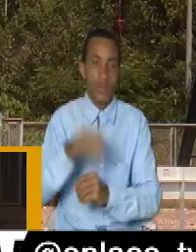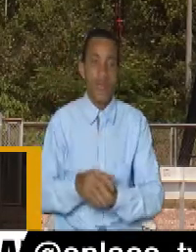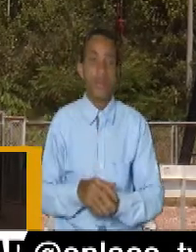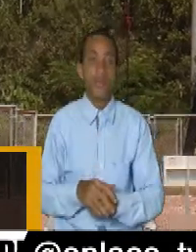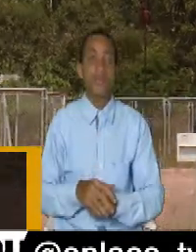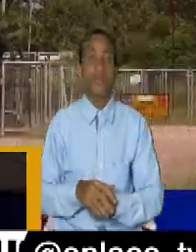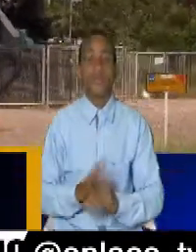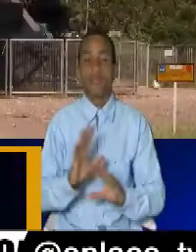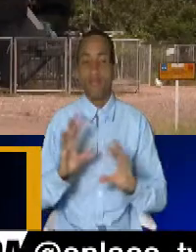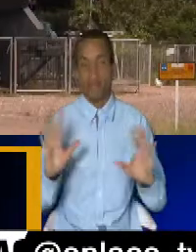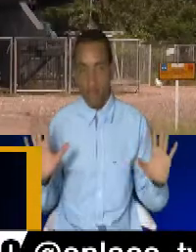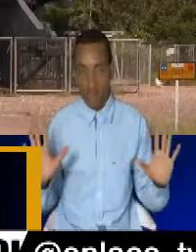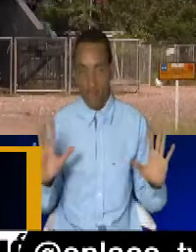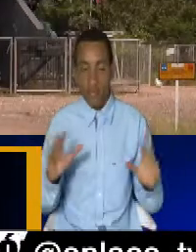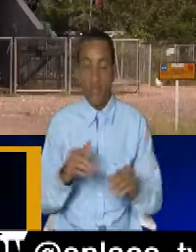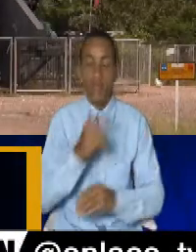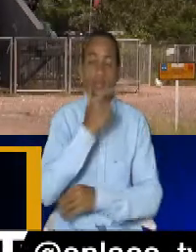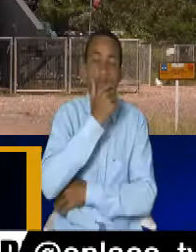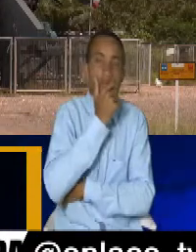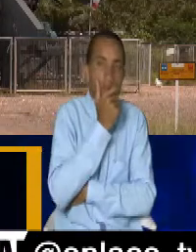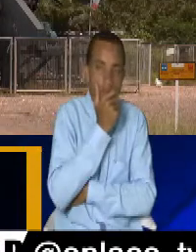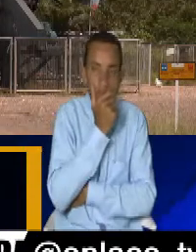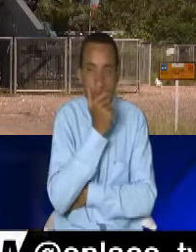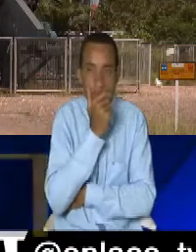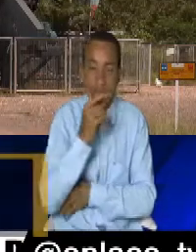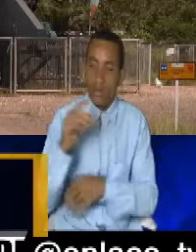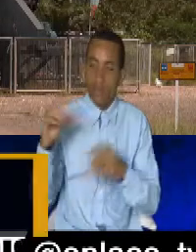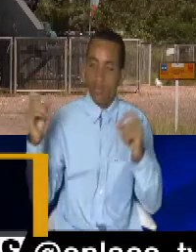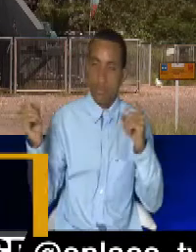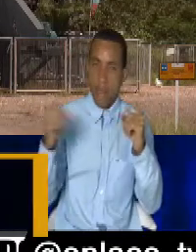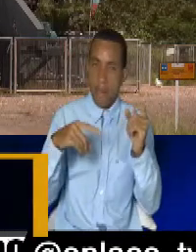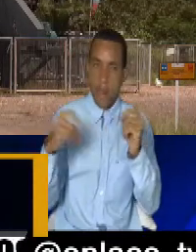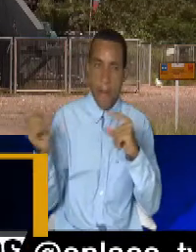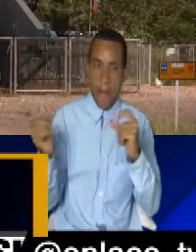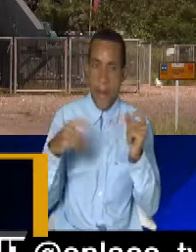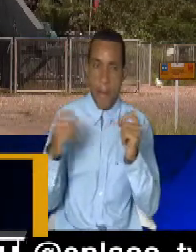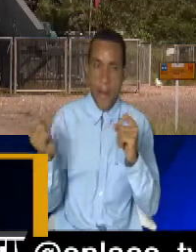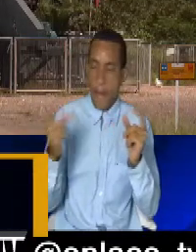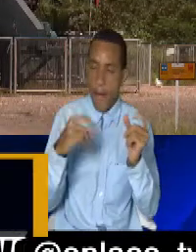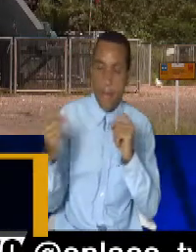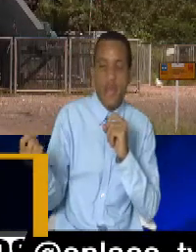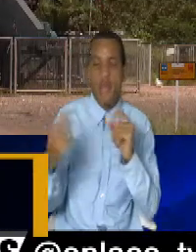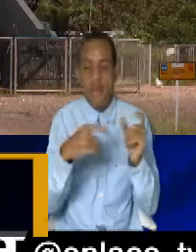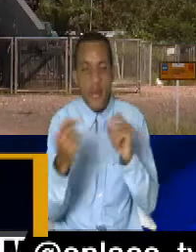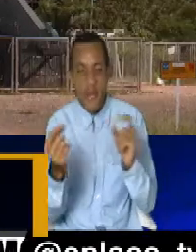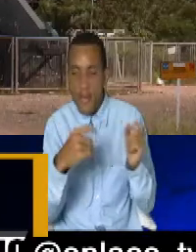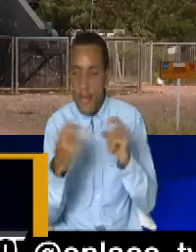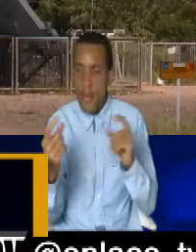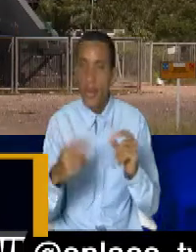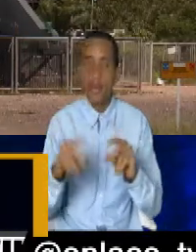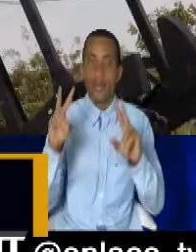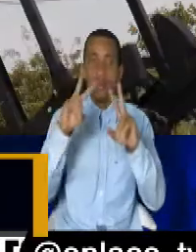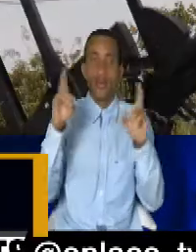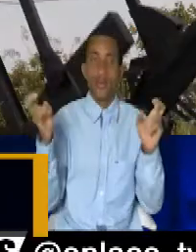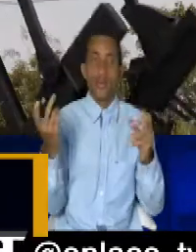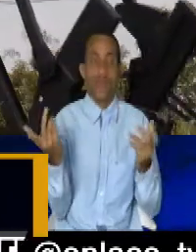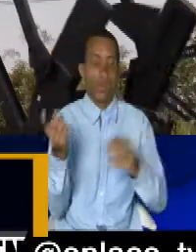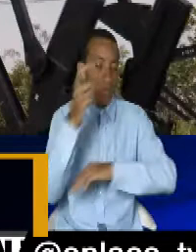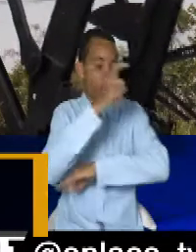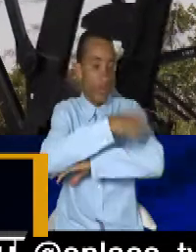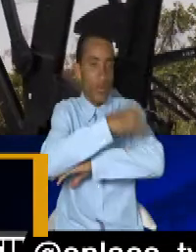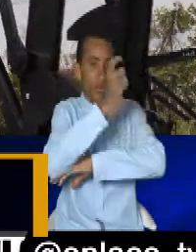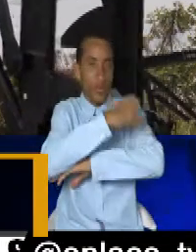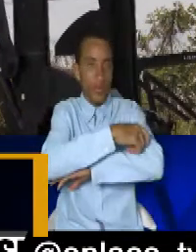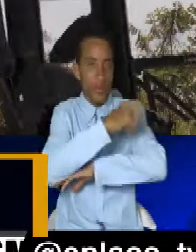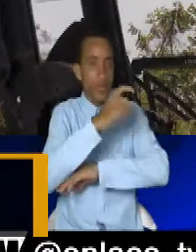muy objetiva sentar las bases de un debate frente a un tema tan coyuntural como lo es la explotación de los crudos no convencionales en el